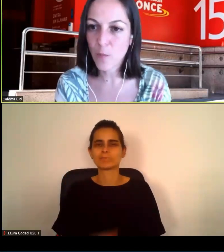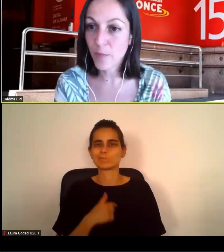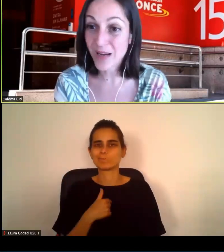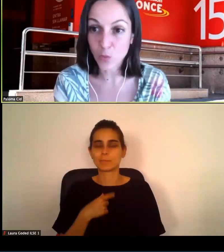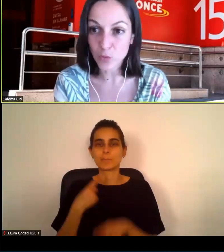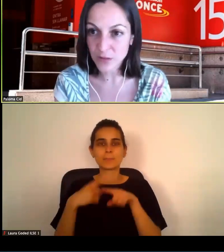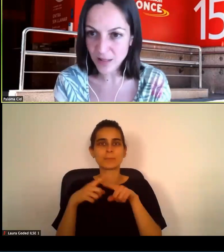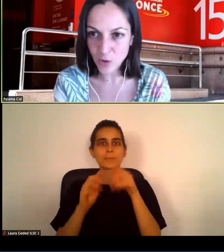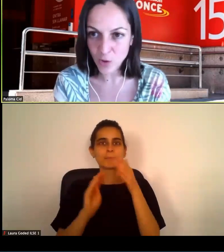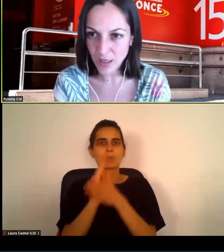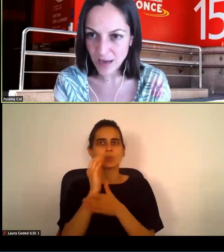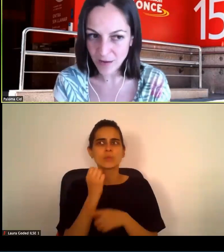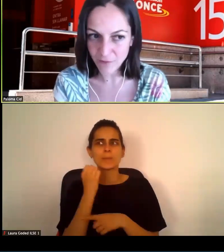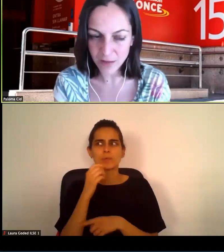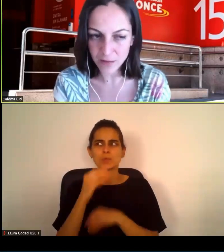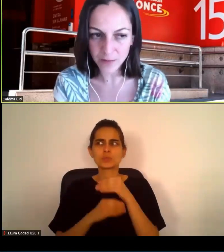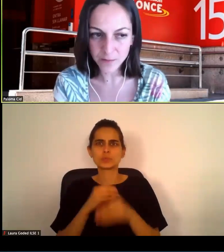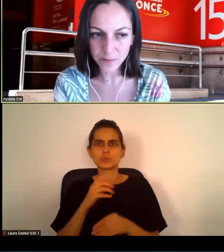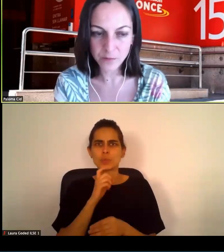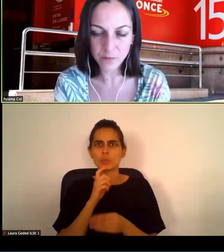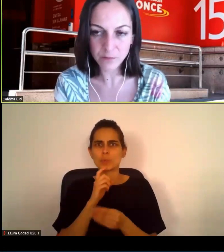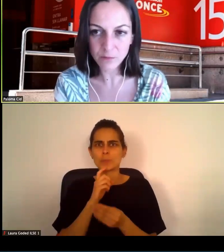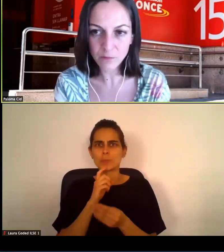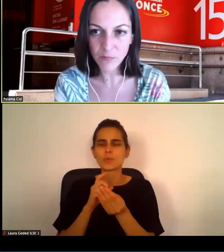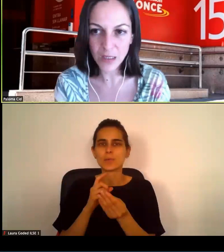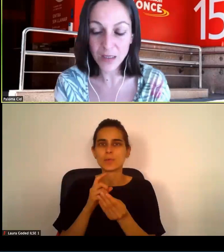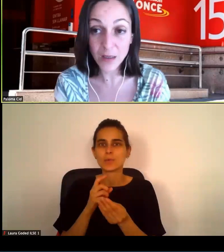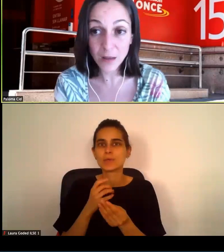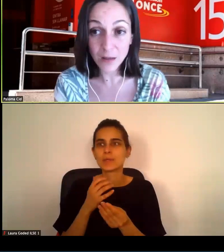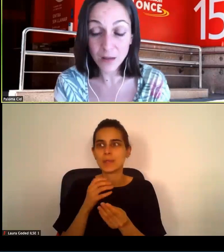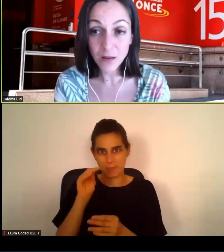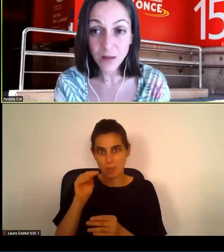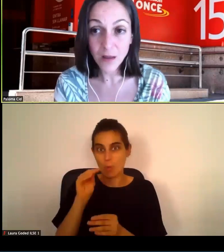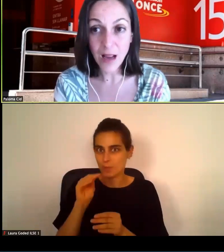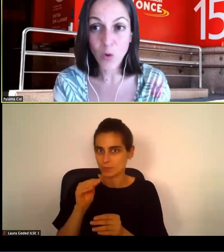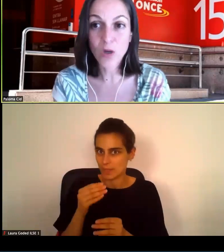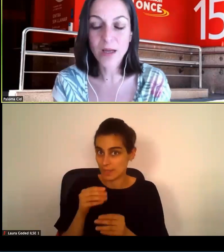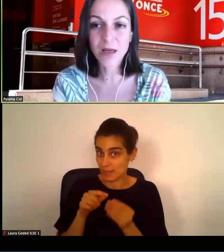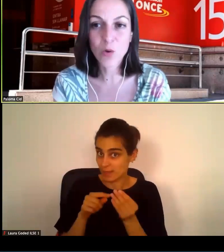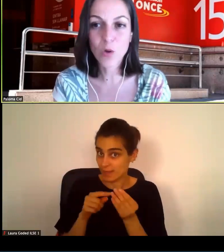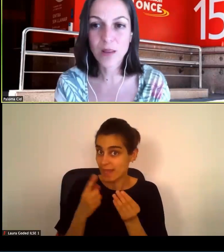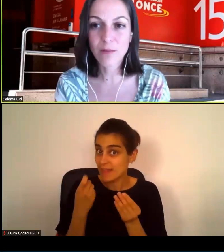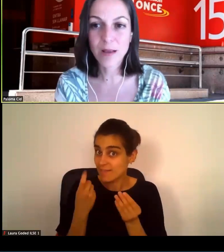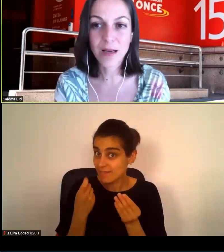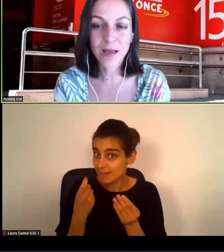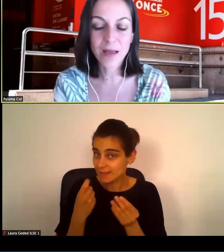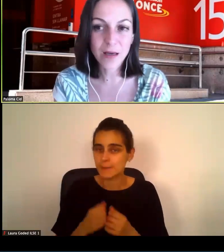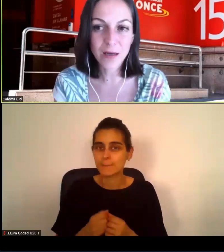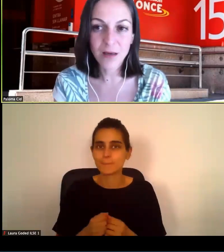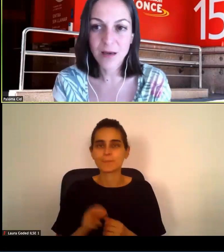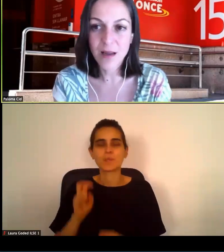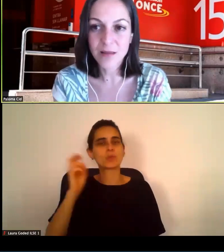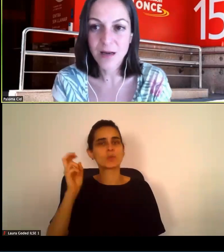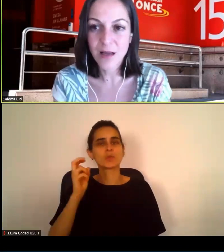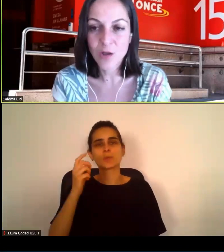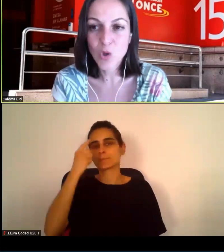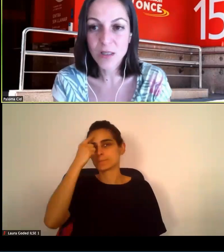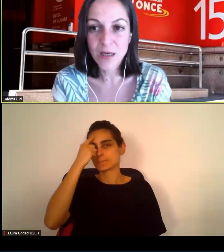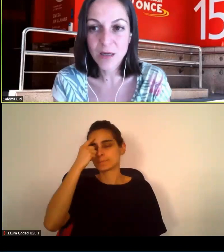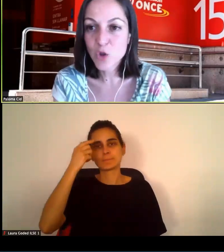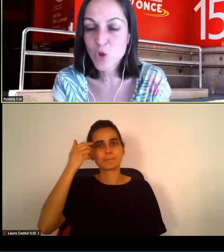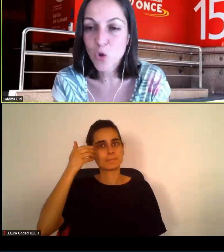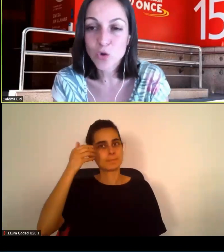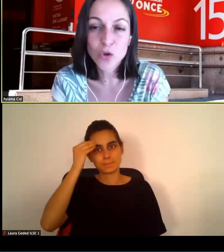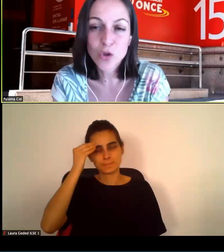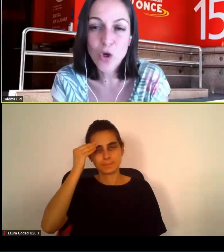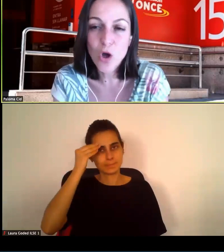apoyo, preguntar lo que haga falta y algo que creo que debe regir la interacción que